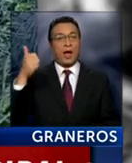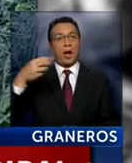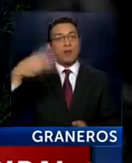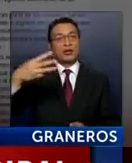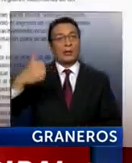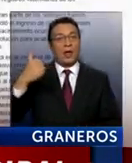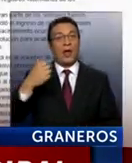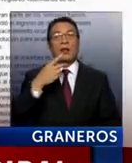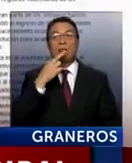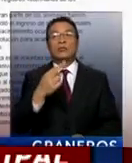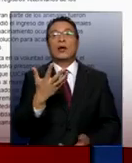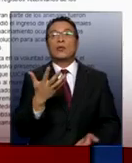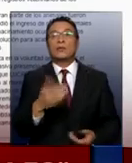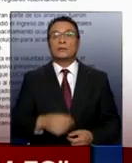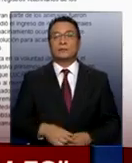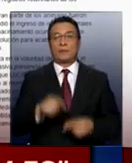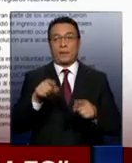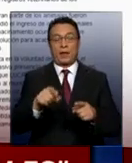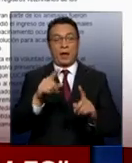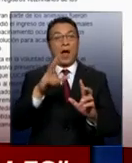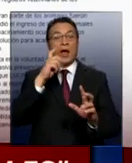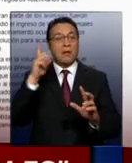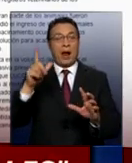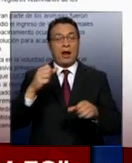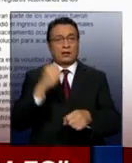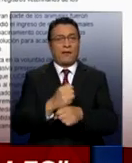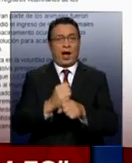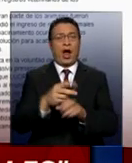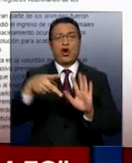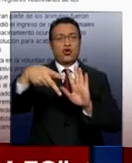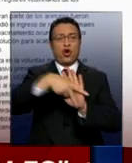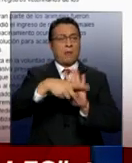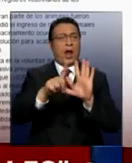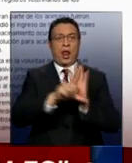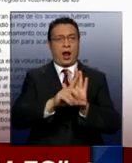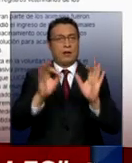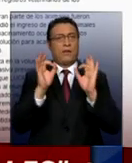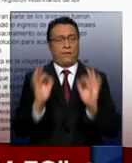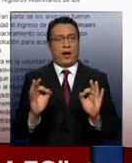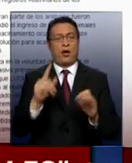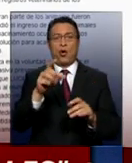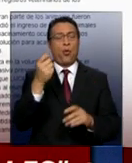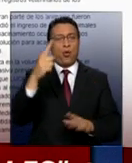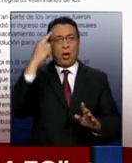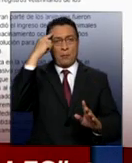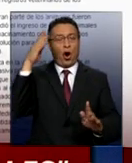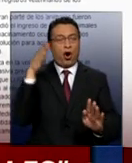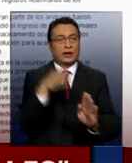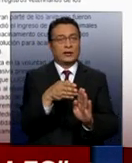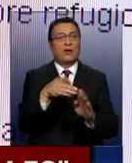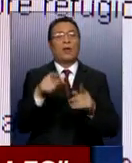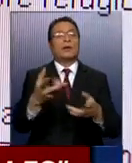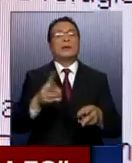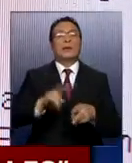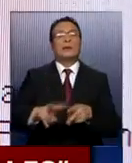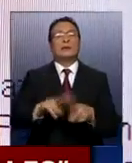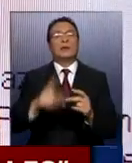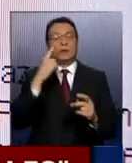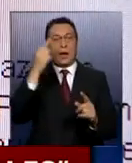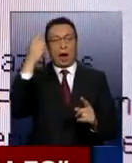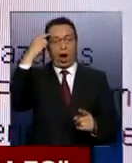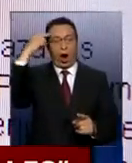esperar. El circuito para animales está operando con todas las normas legales. El único propósito de quienes allí operan es generar conciencia